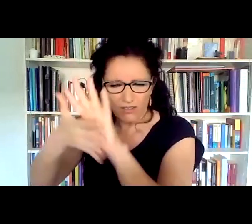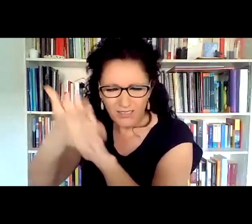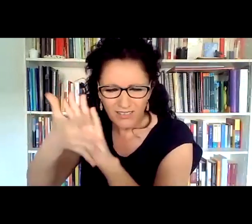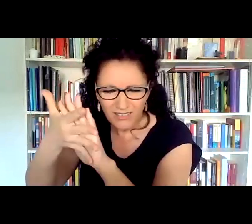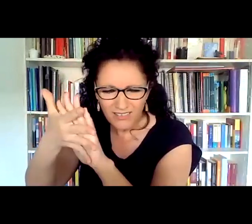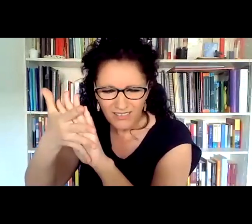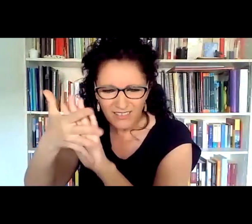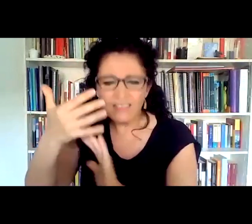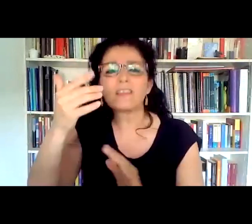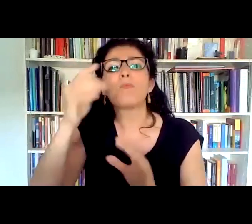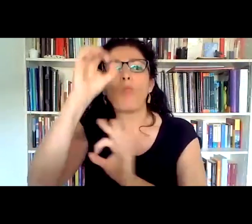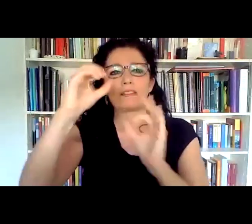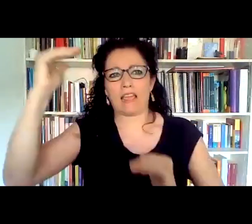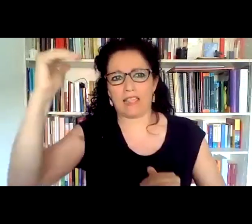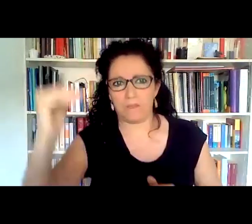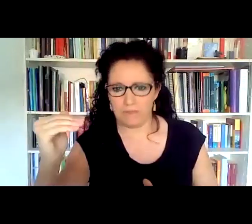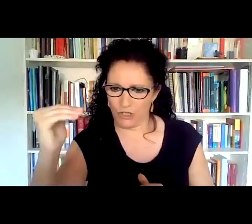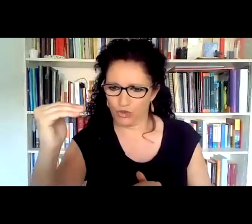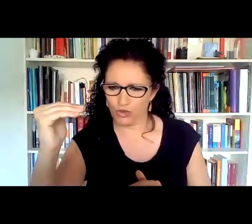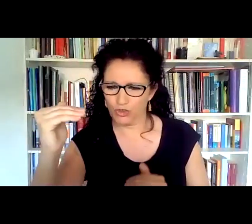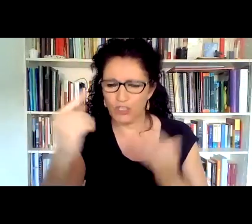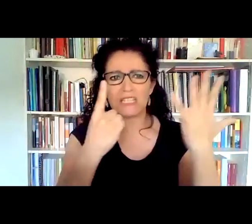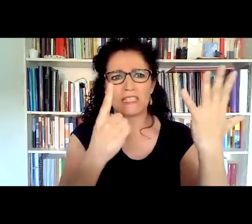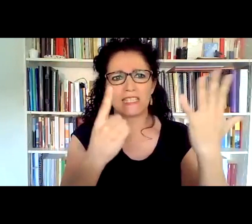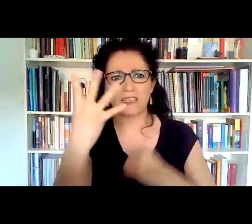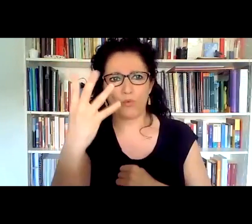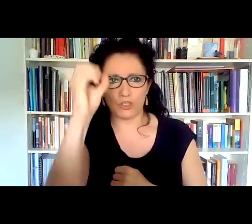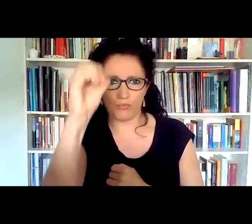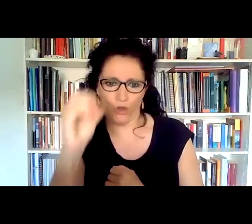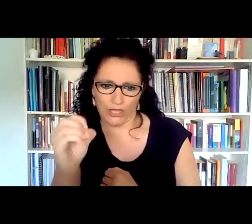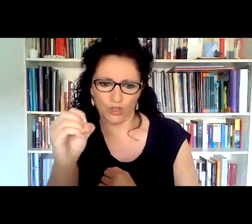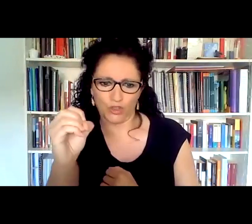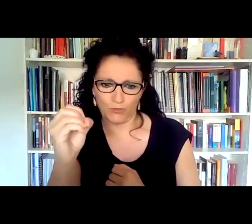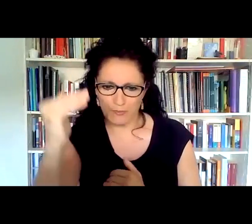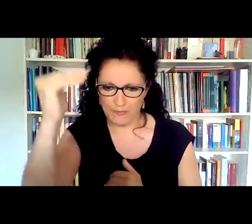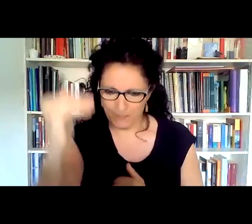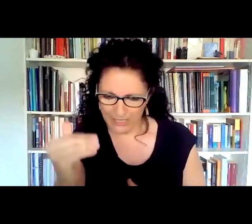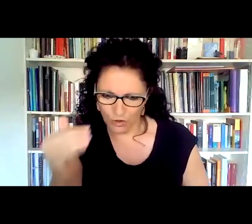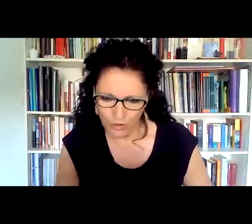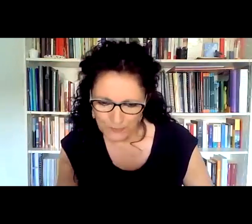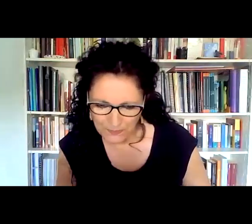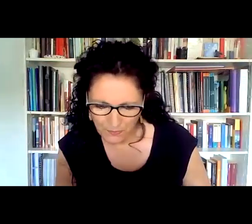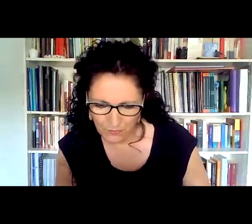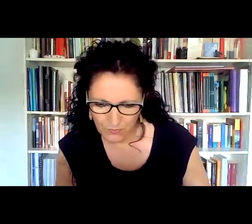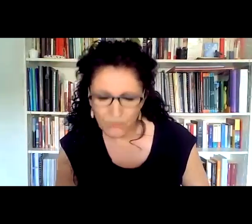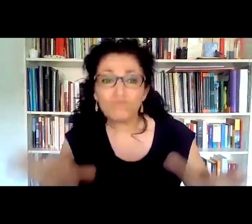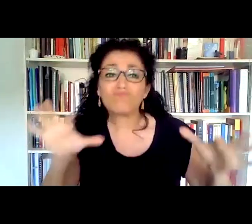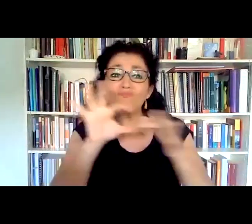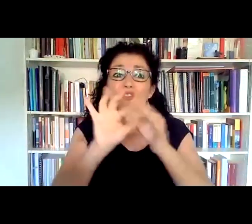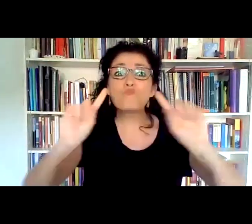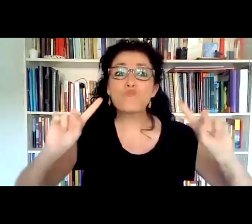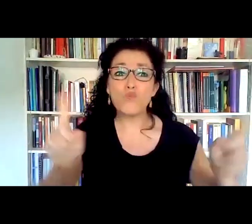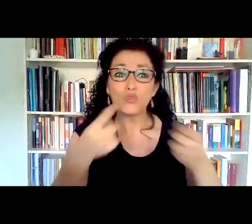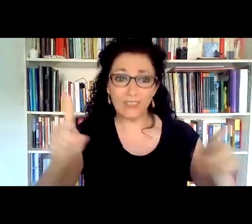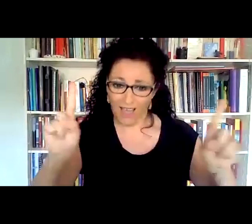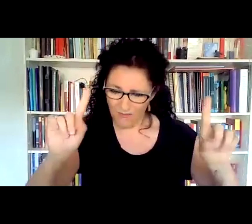Y cuando son interpretadas de lengua oral a lengua de signos, el porcentaje es menor, el 64%.